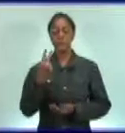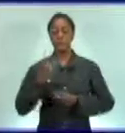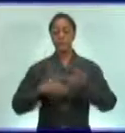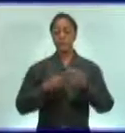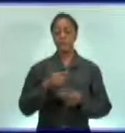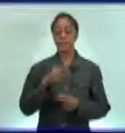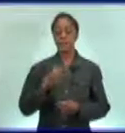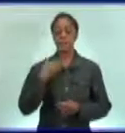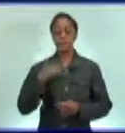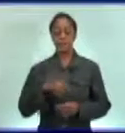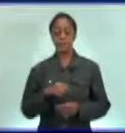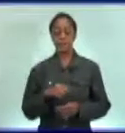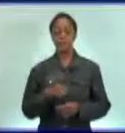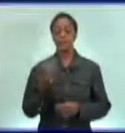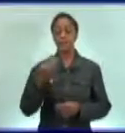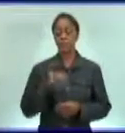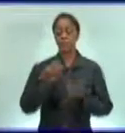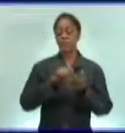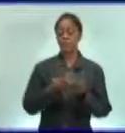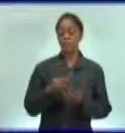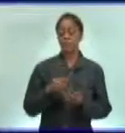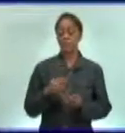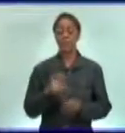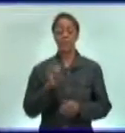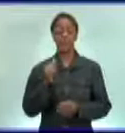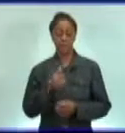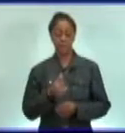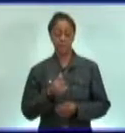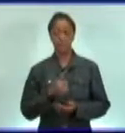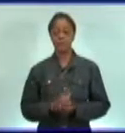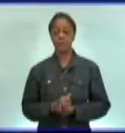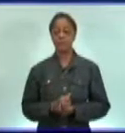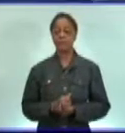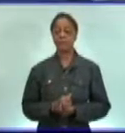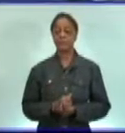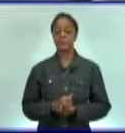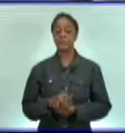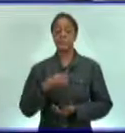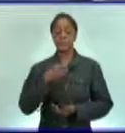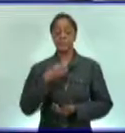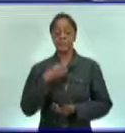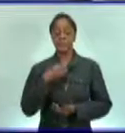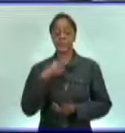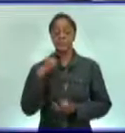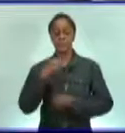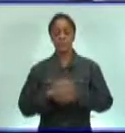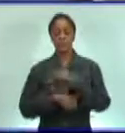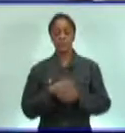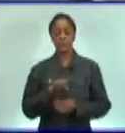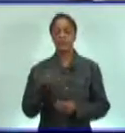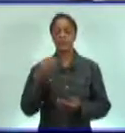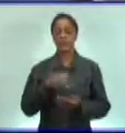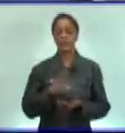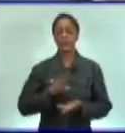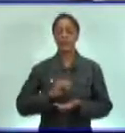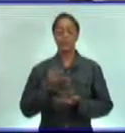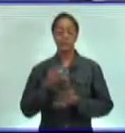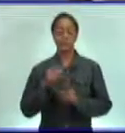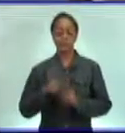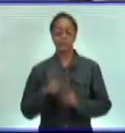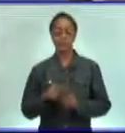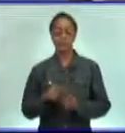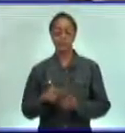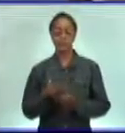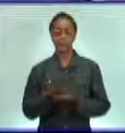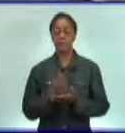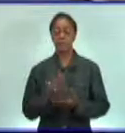este ejercicio en el cual van a marcar la opción correcta, tienen que remitirse a su libro de texto,